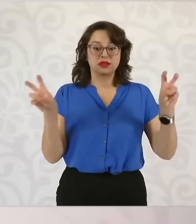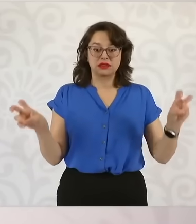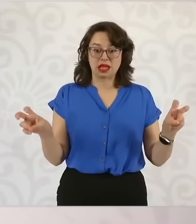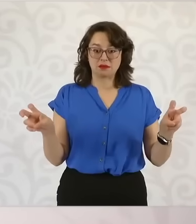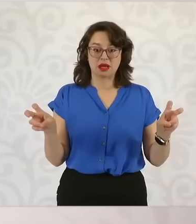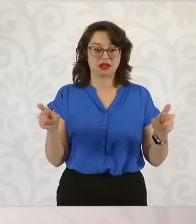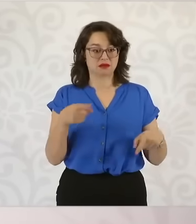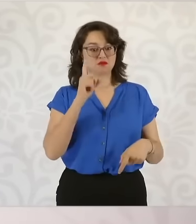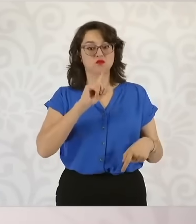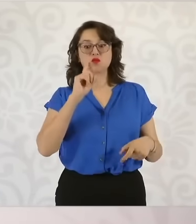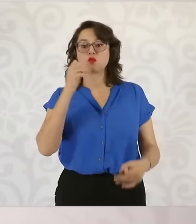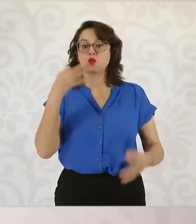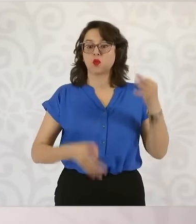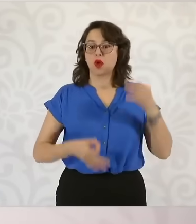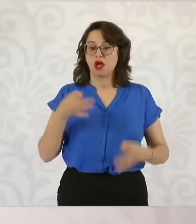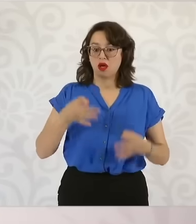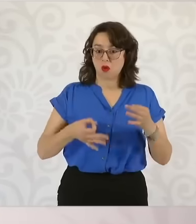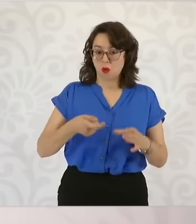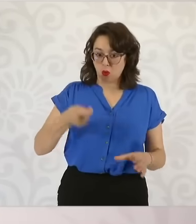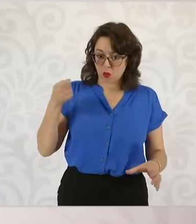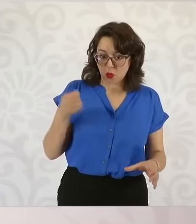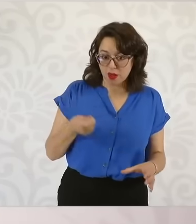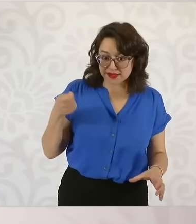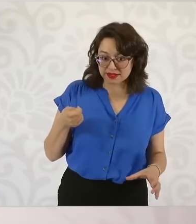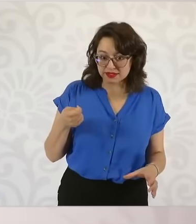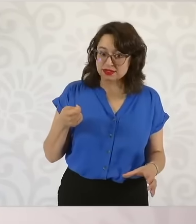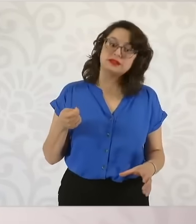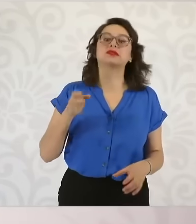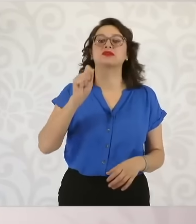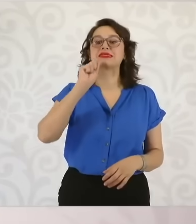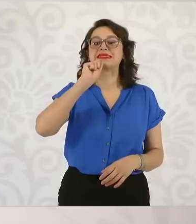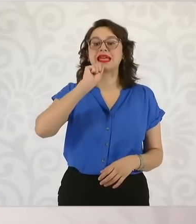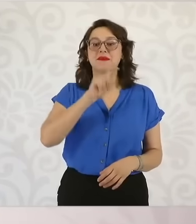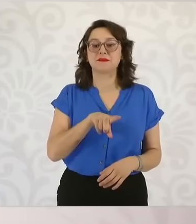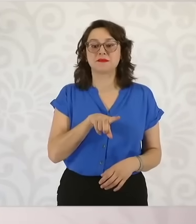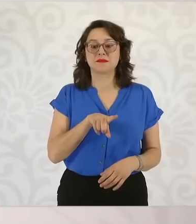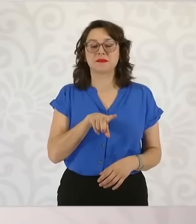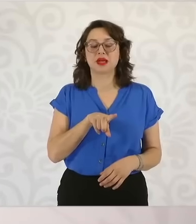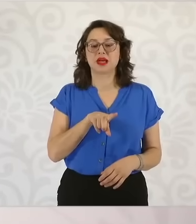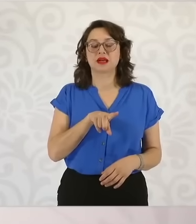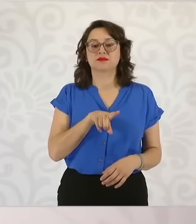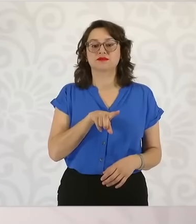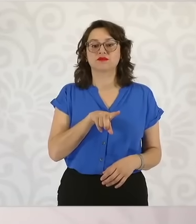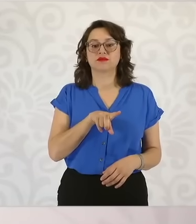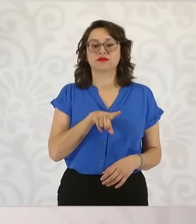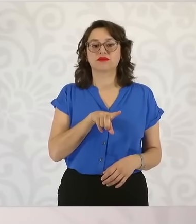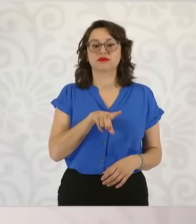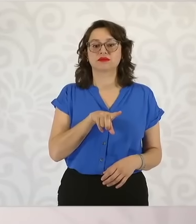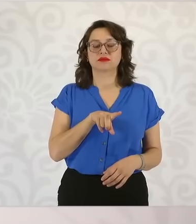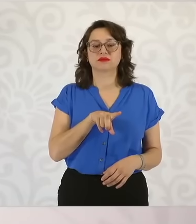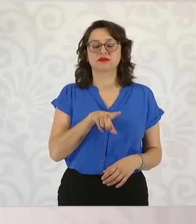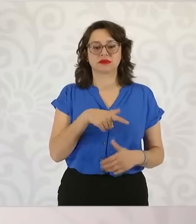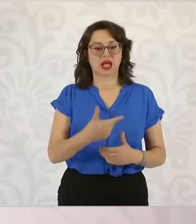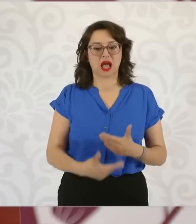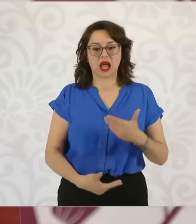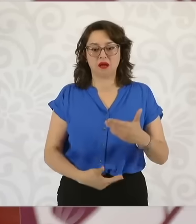sentencia de la juez de Florida, sino también un avance en el método y en la técnica y en